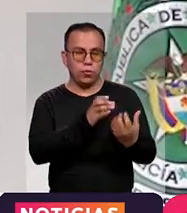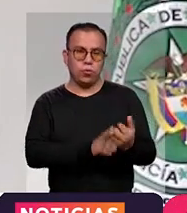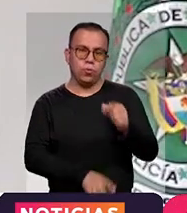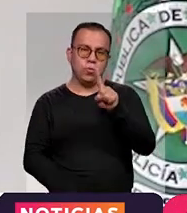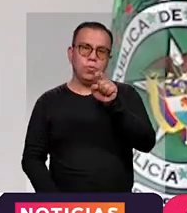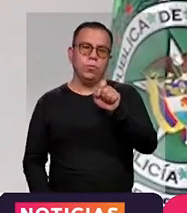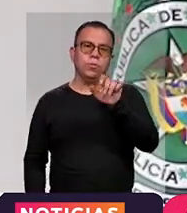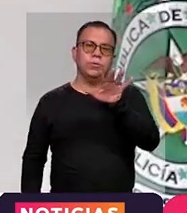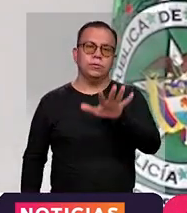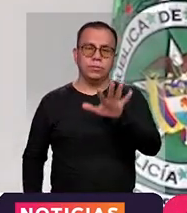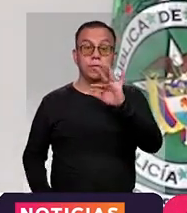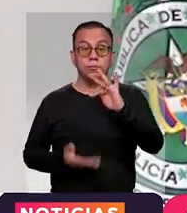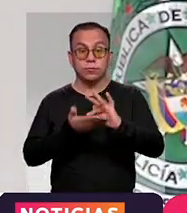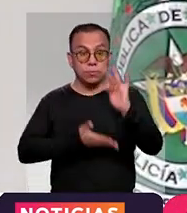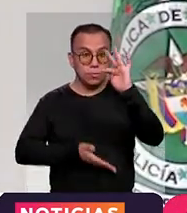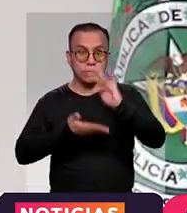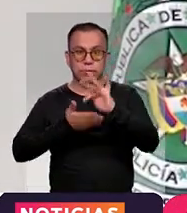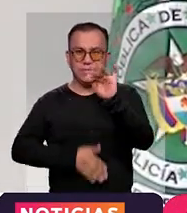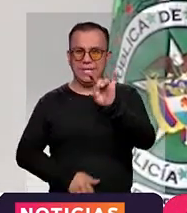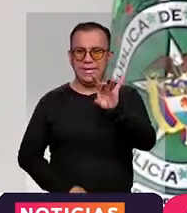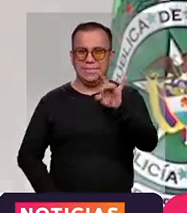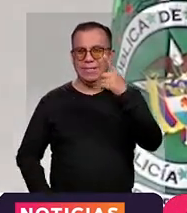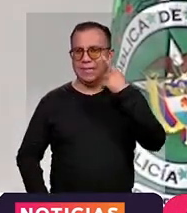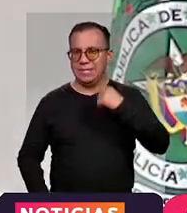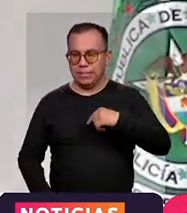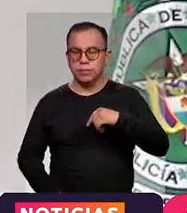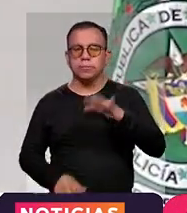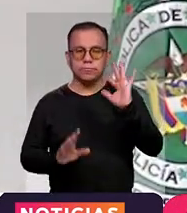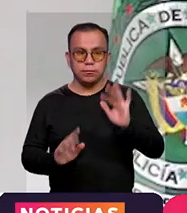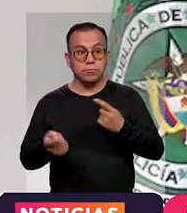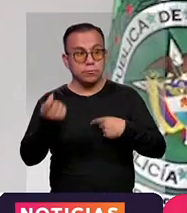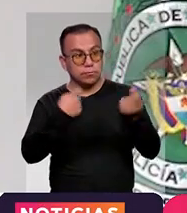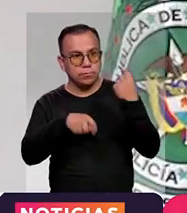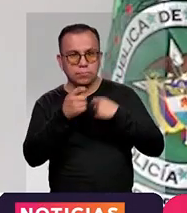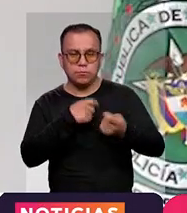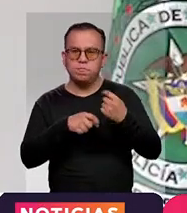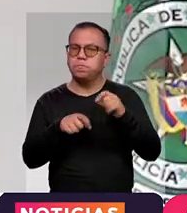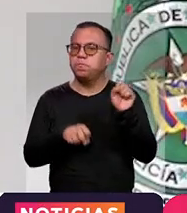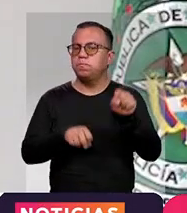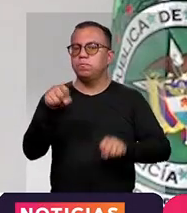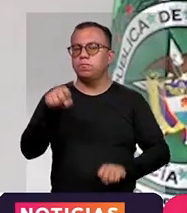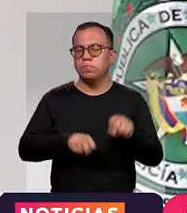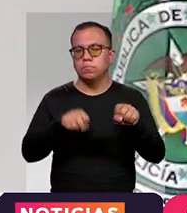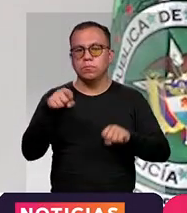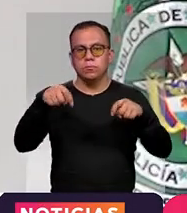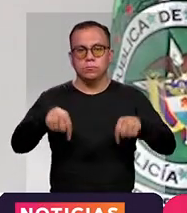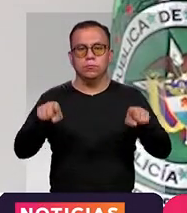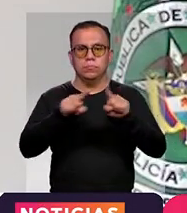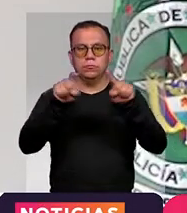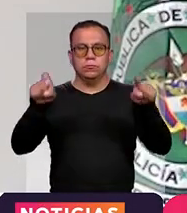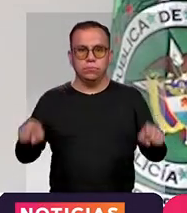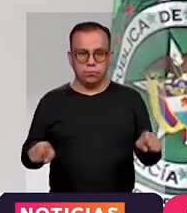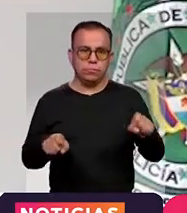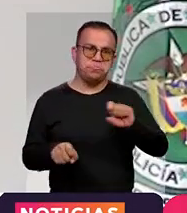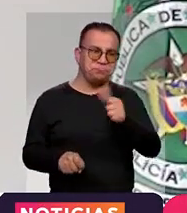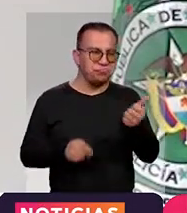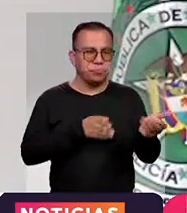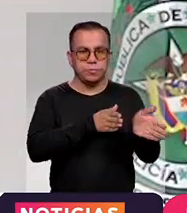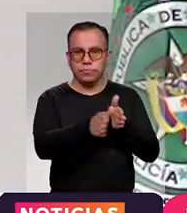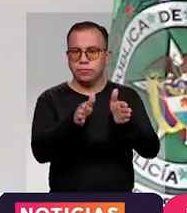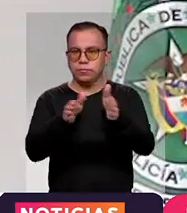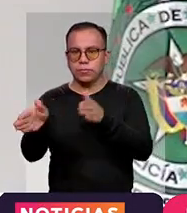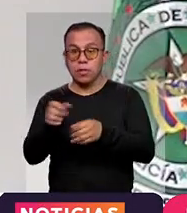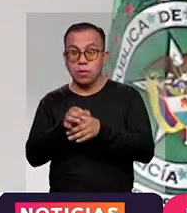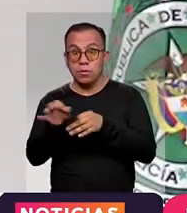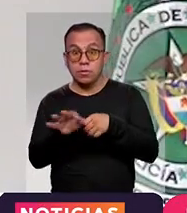1.5 toneladas quincenalmente droga que posiblemente haría sacar por vías terciarias por zona